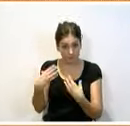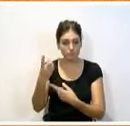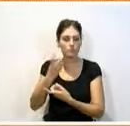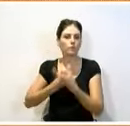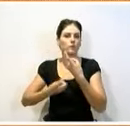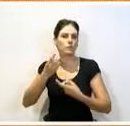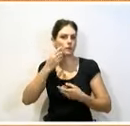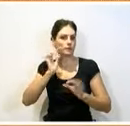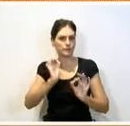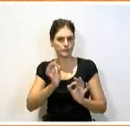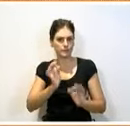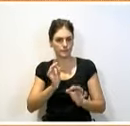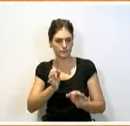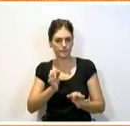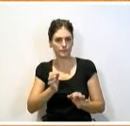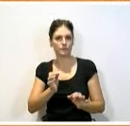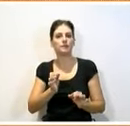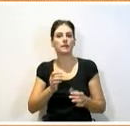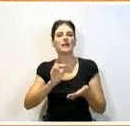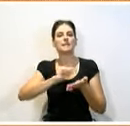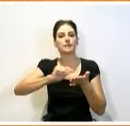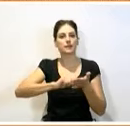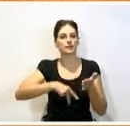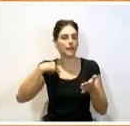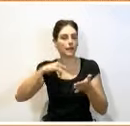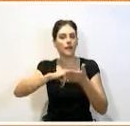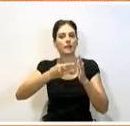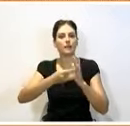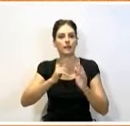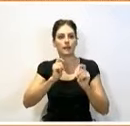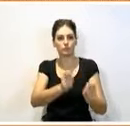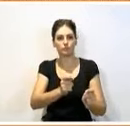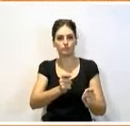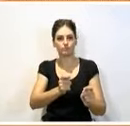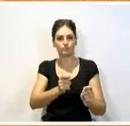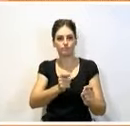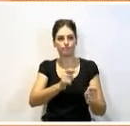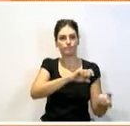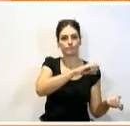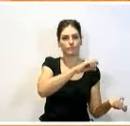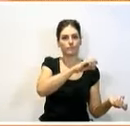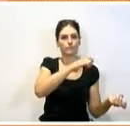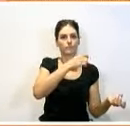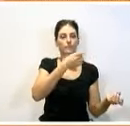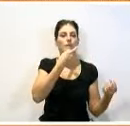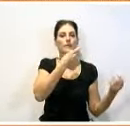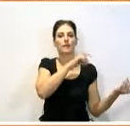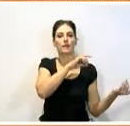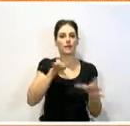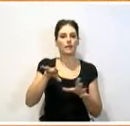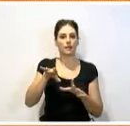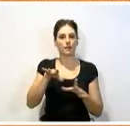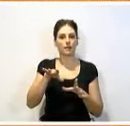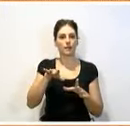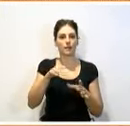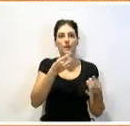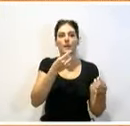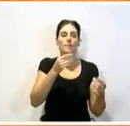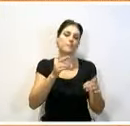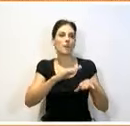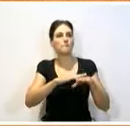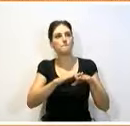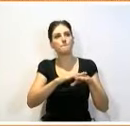está adjudicada a la Secretaría General Técnica, iba a ser transferida o iba a ser delegada, perdón,